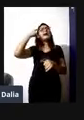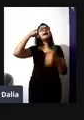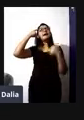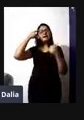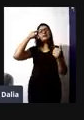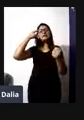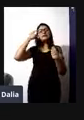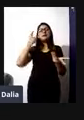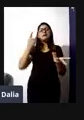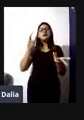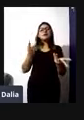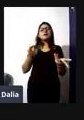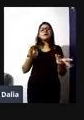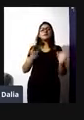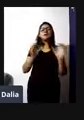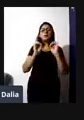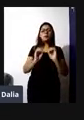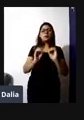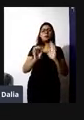que